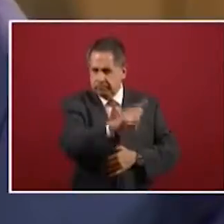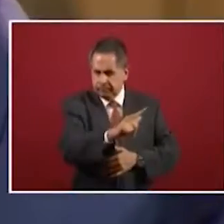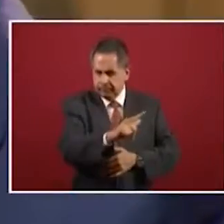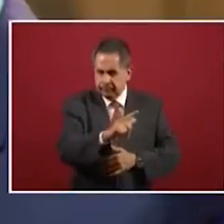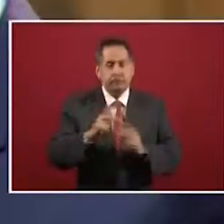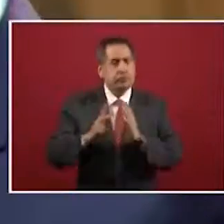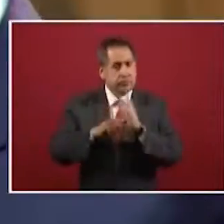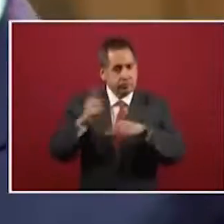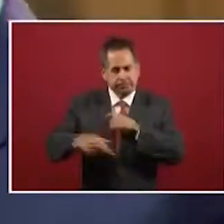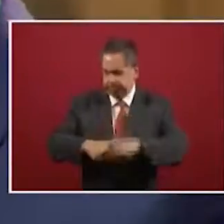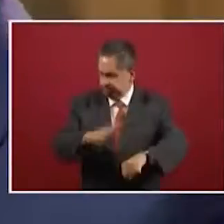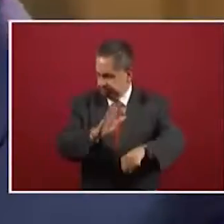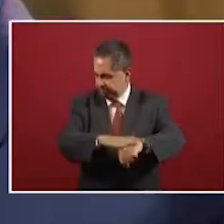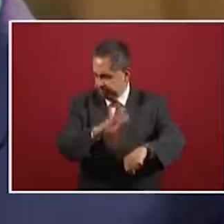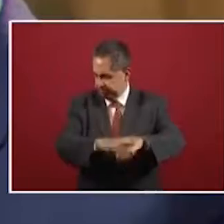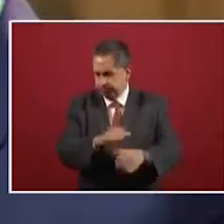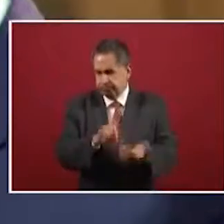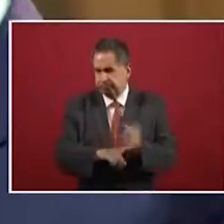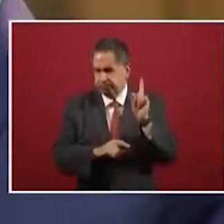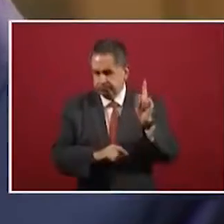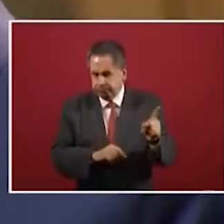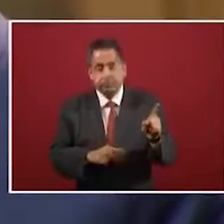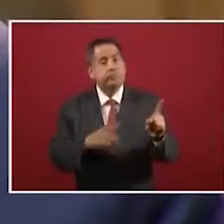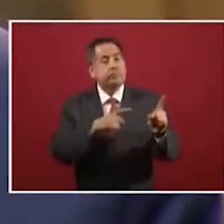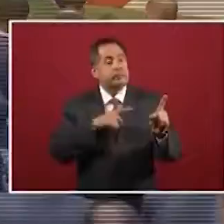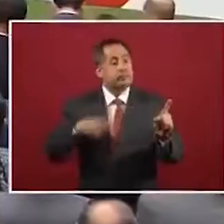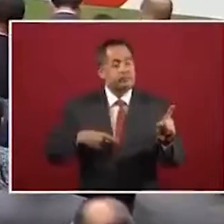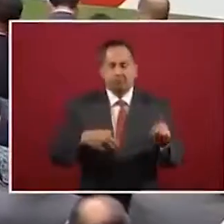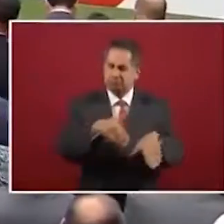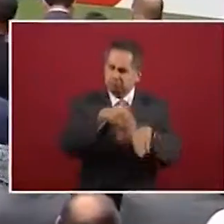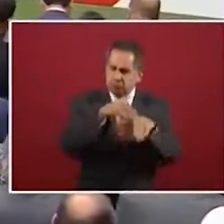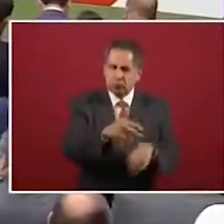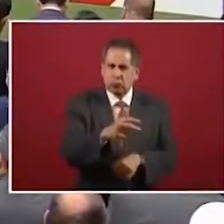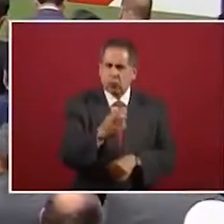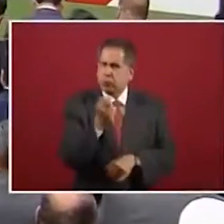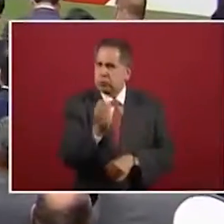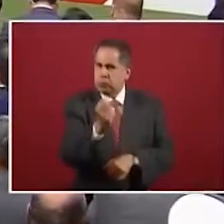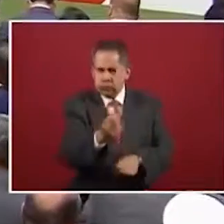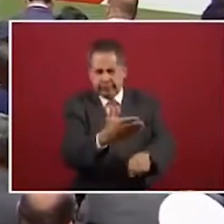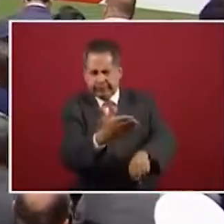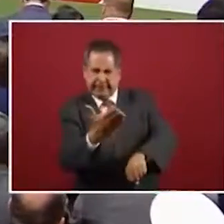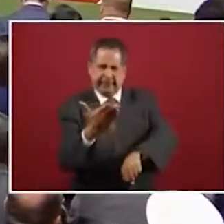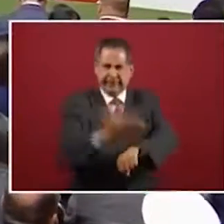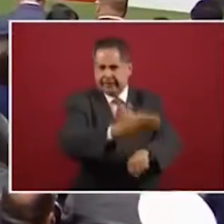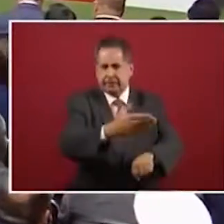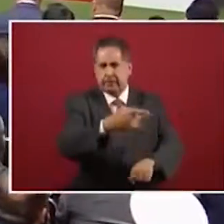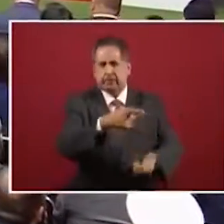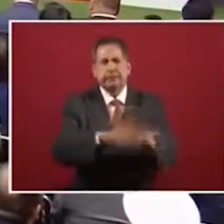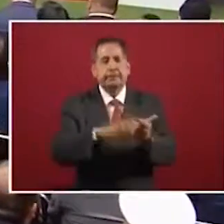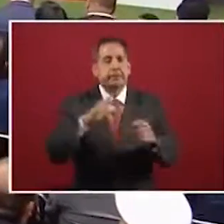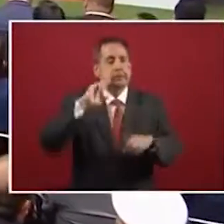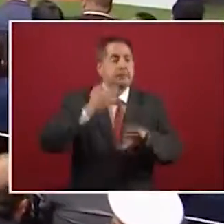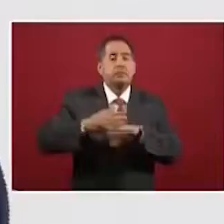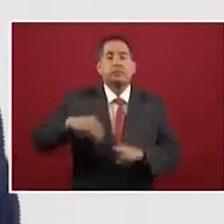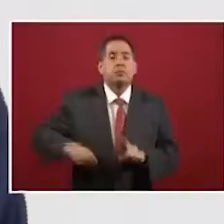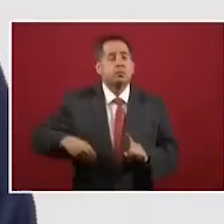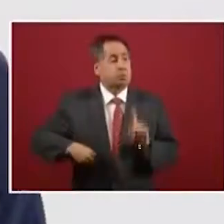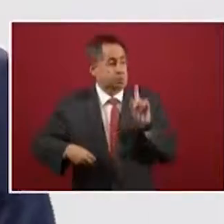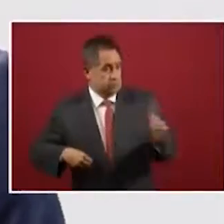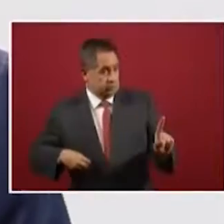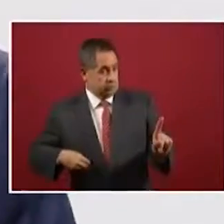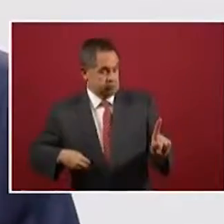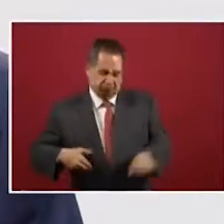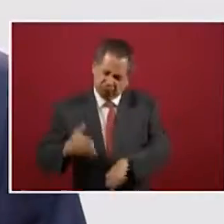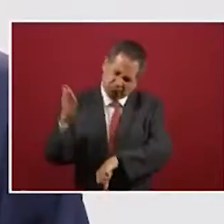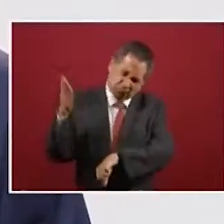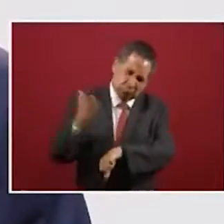al desempeño del presidente de méxico andrés manuel lópez obrador dijeron si confiar explicaron que es cuestión de tiempo para que se